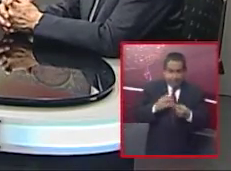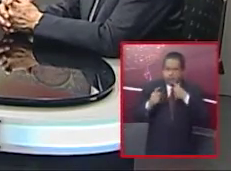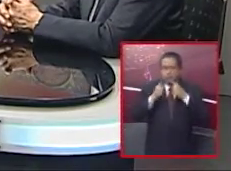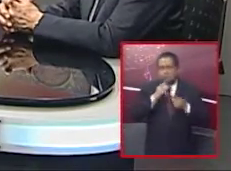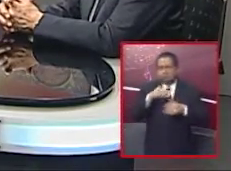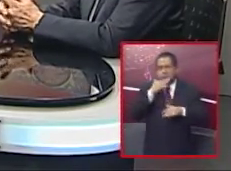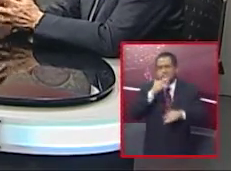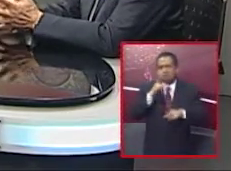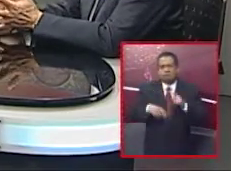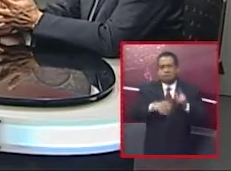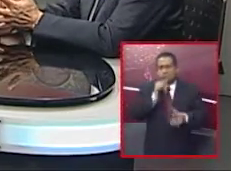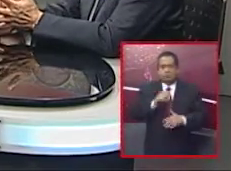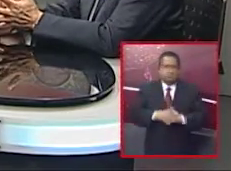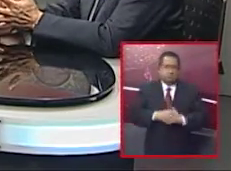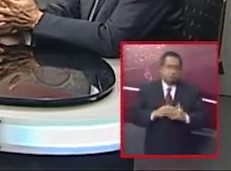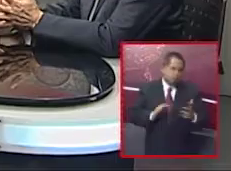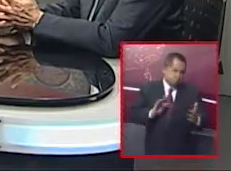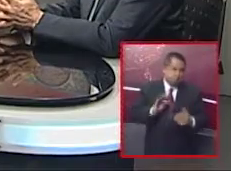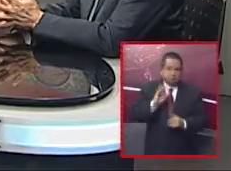luego